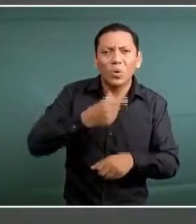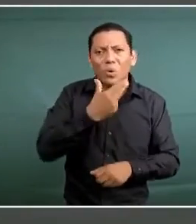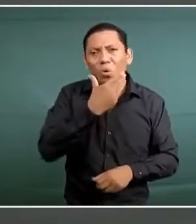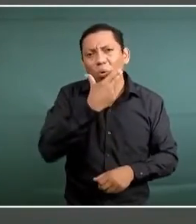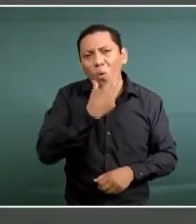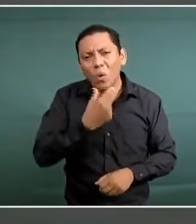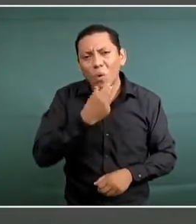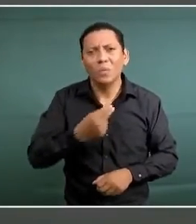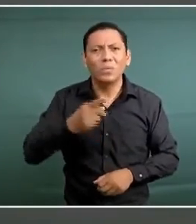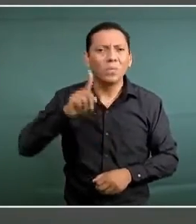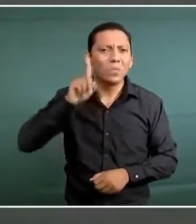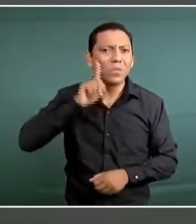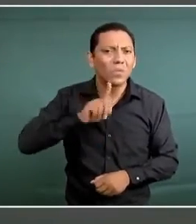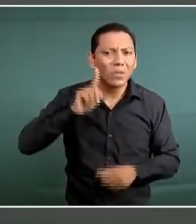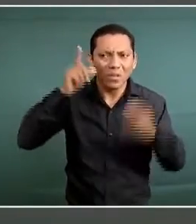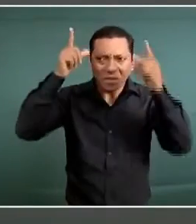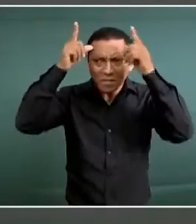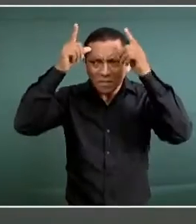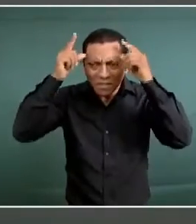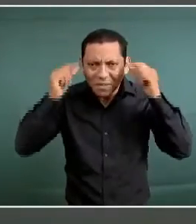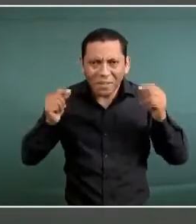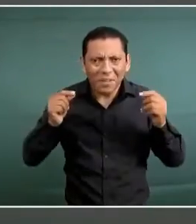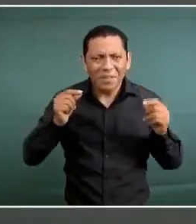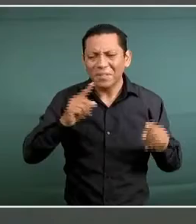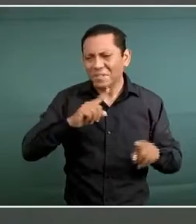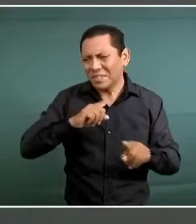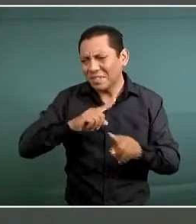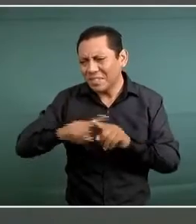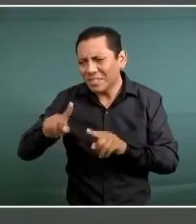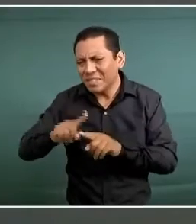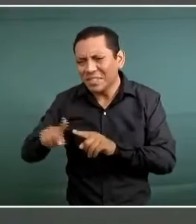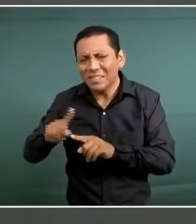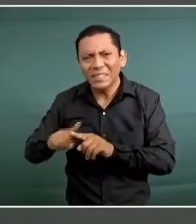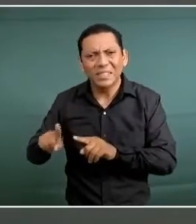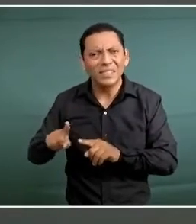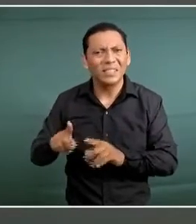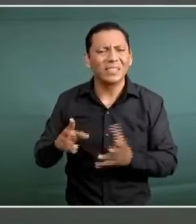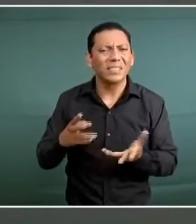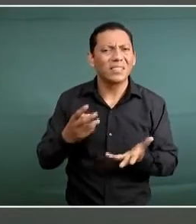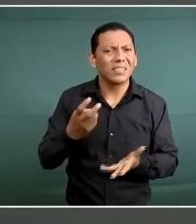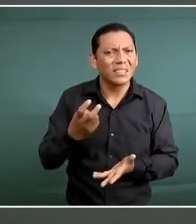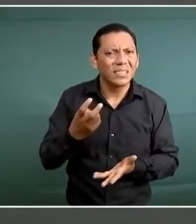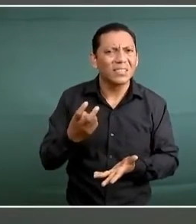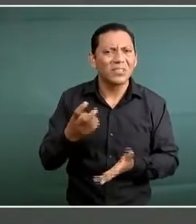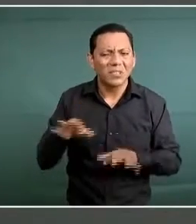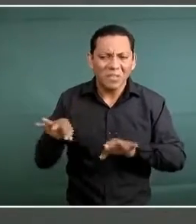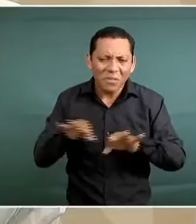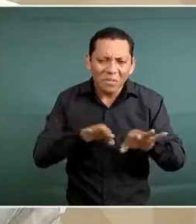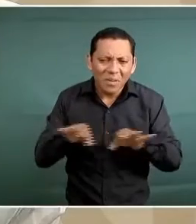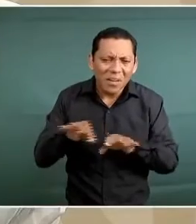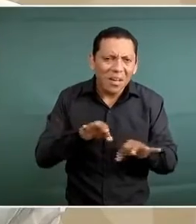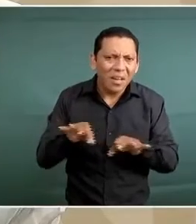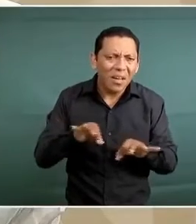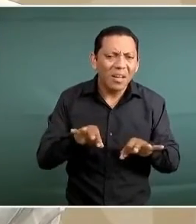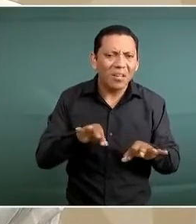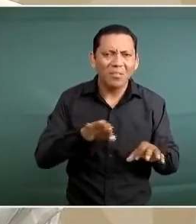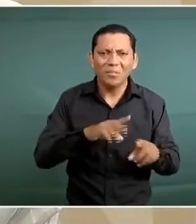y no podemos caer en